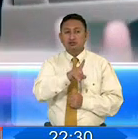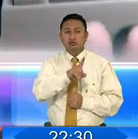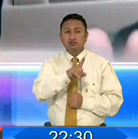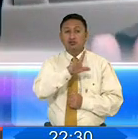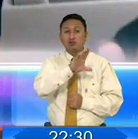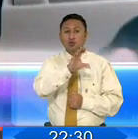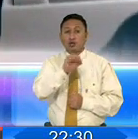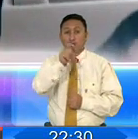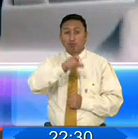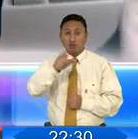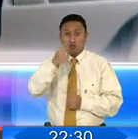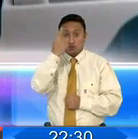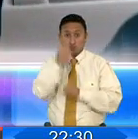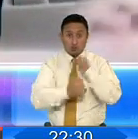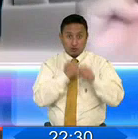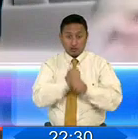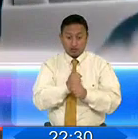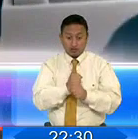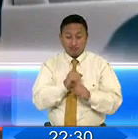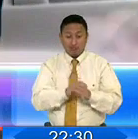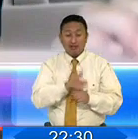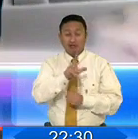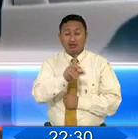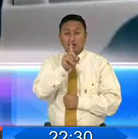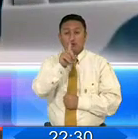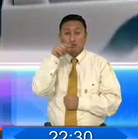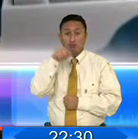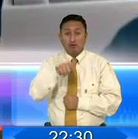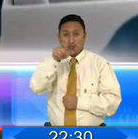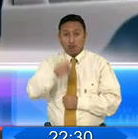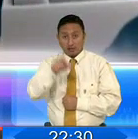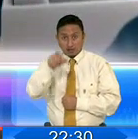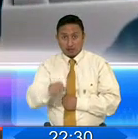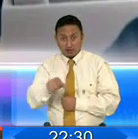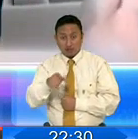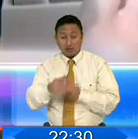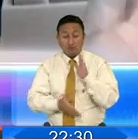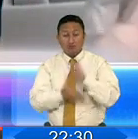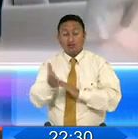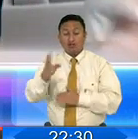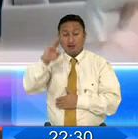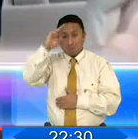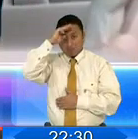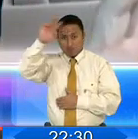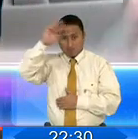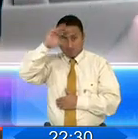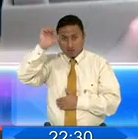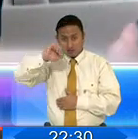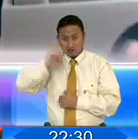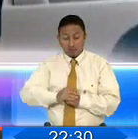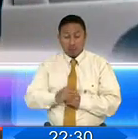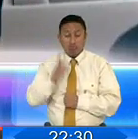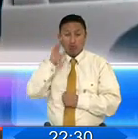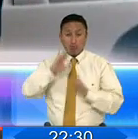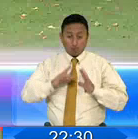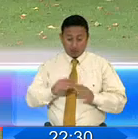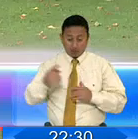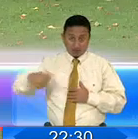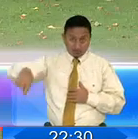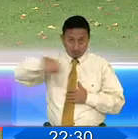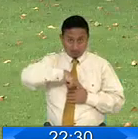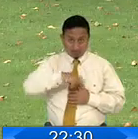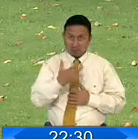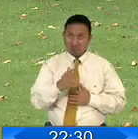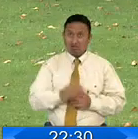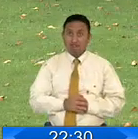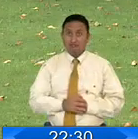personas al año, 31 mil personas que fueron a México supuestamente por vacaciones no regresaron. Pero